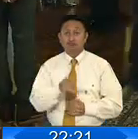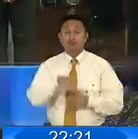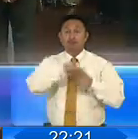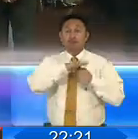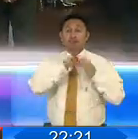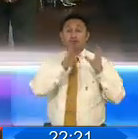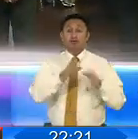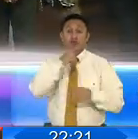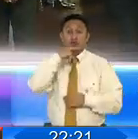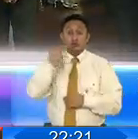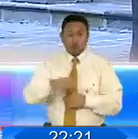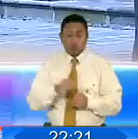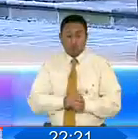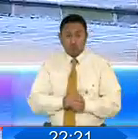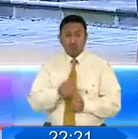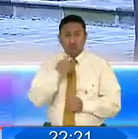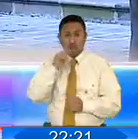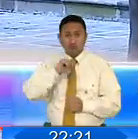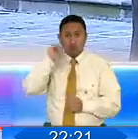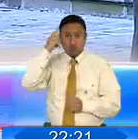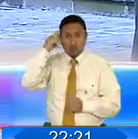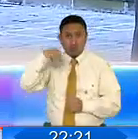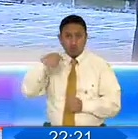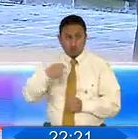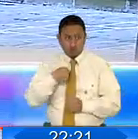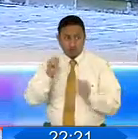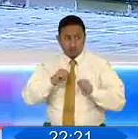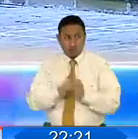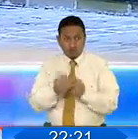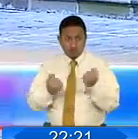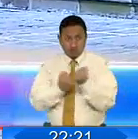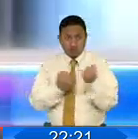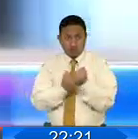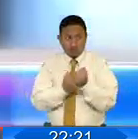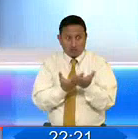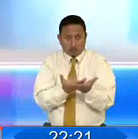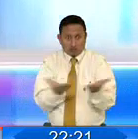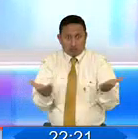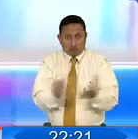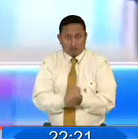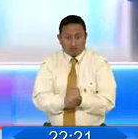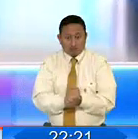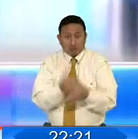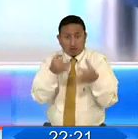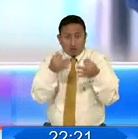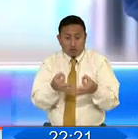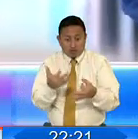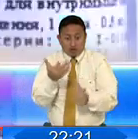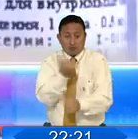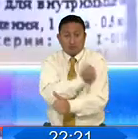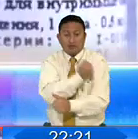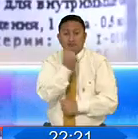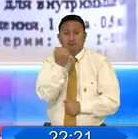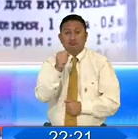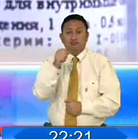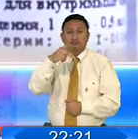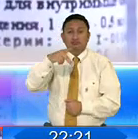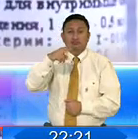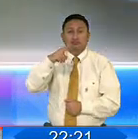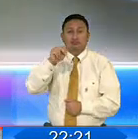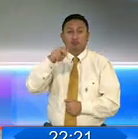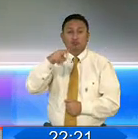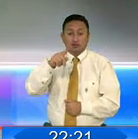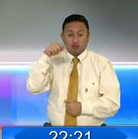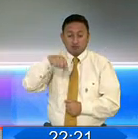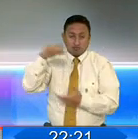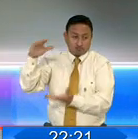Rusia, Vladimir Sprinchan, señaló que el gobierno de su país está abierto a apoyar al Ecuador, por lo que ratificó que las vacunas Sputnik V llegarán para